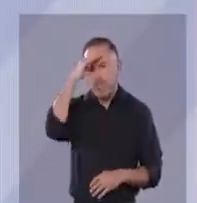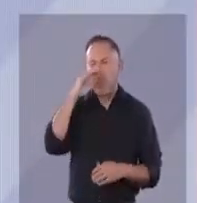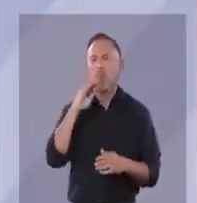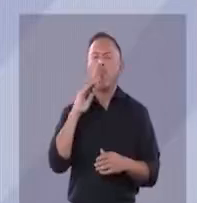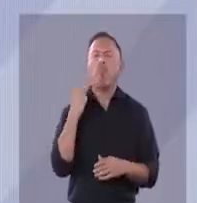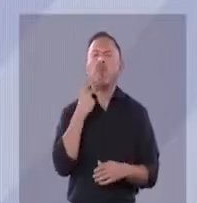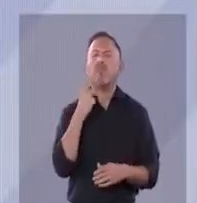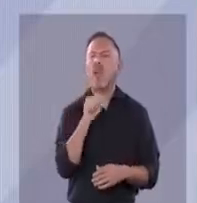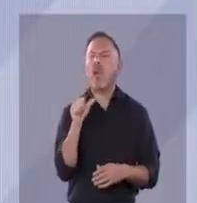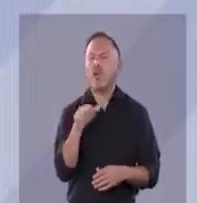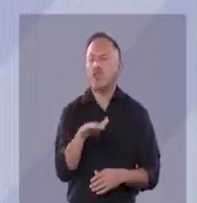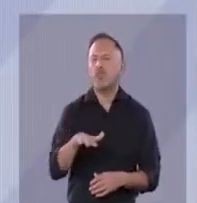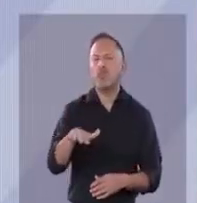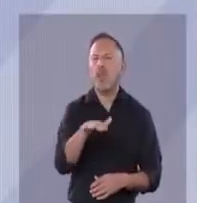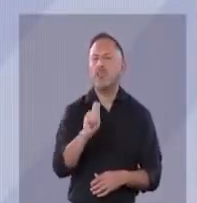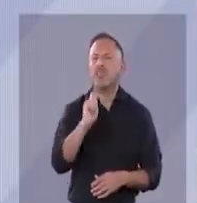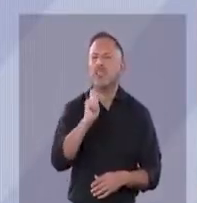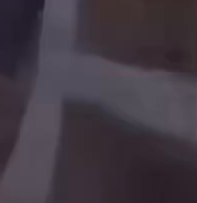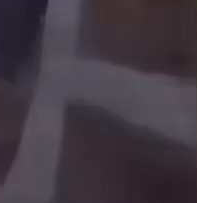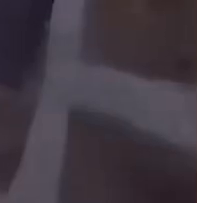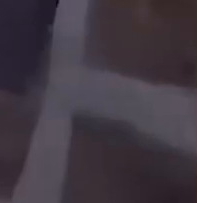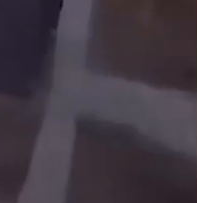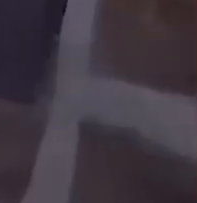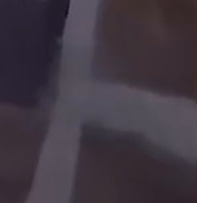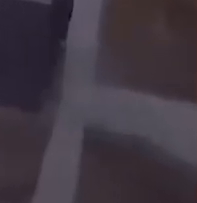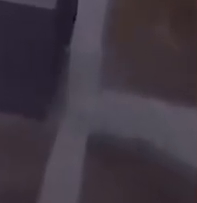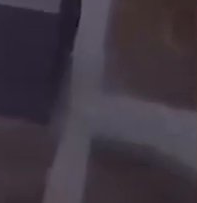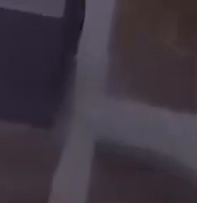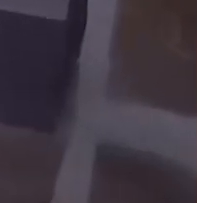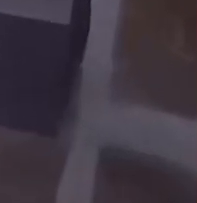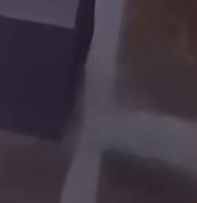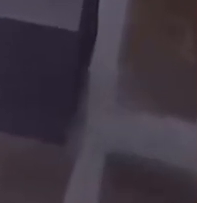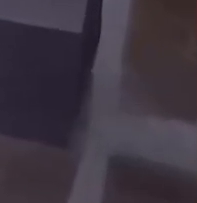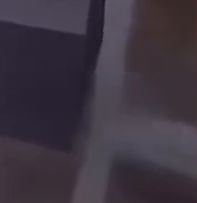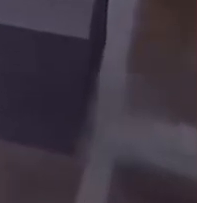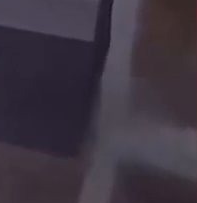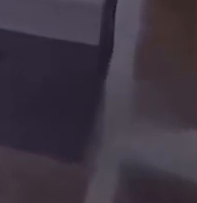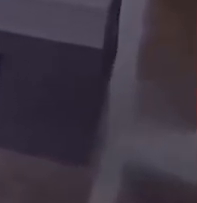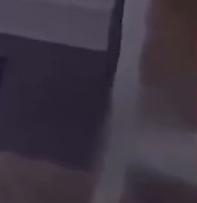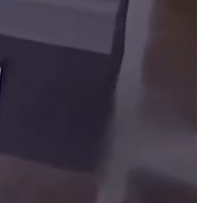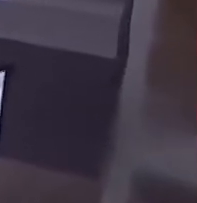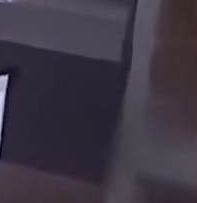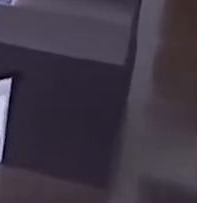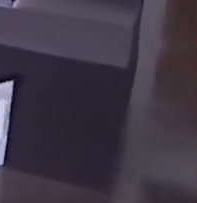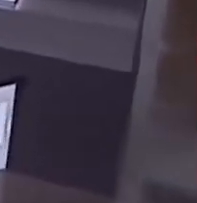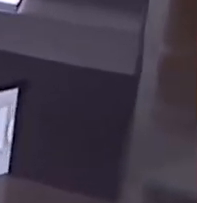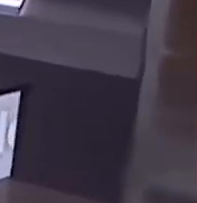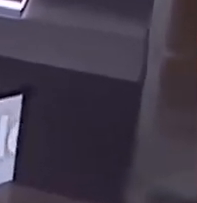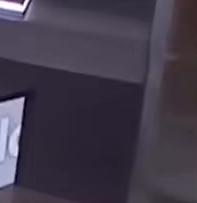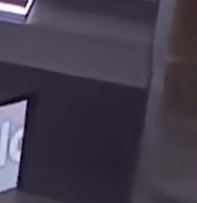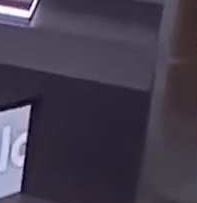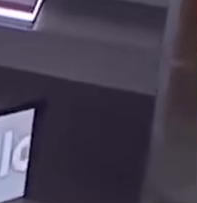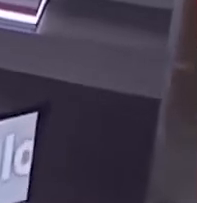momento Jorge Álvarez Maínez habla de los impresentables en los otros partidos políticos,